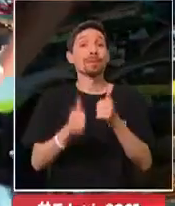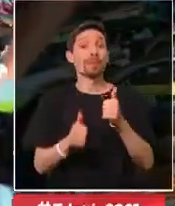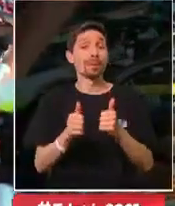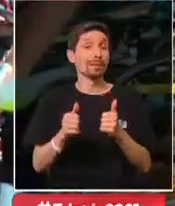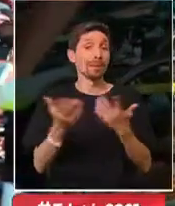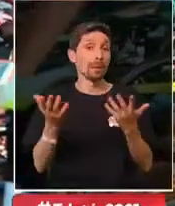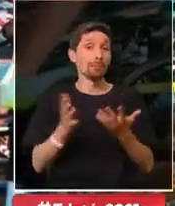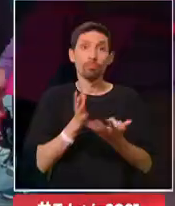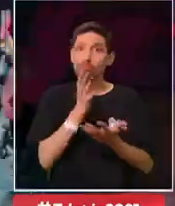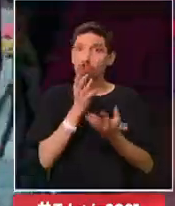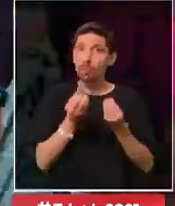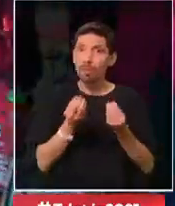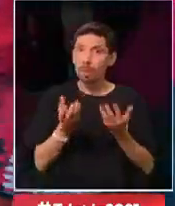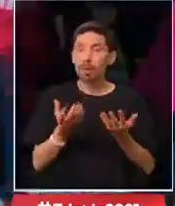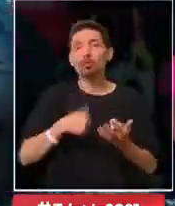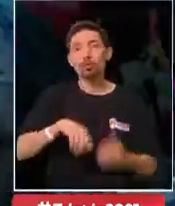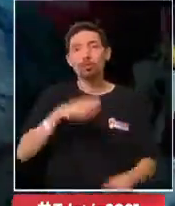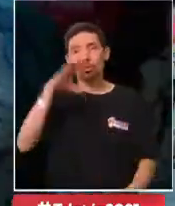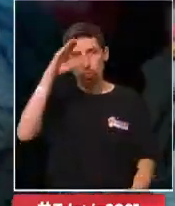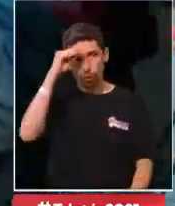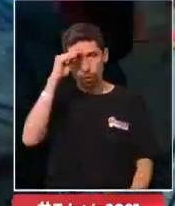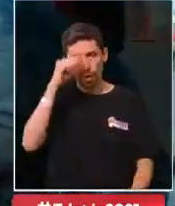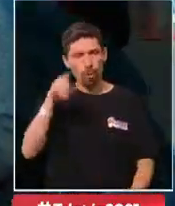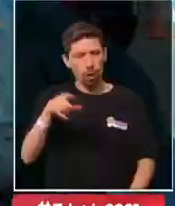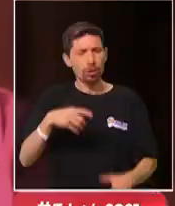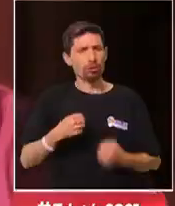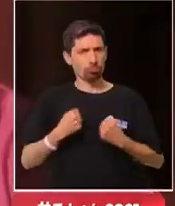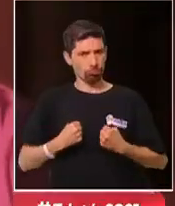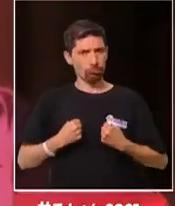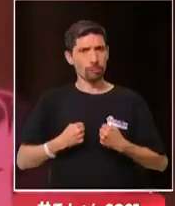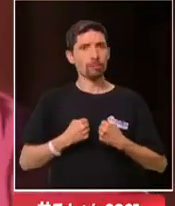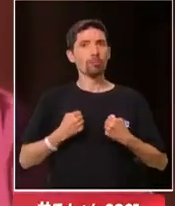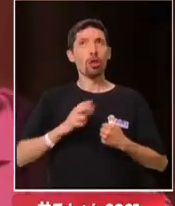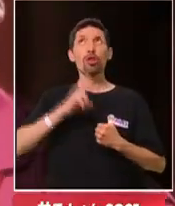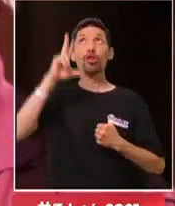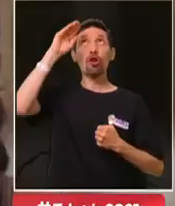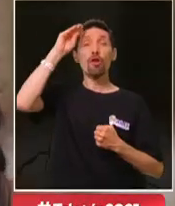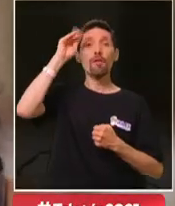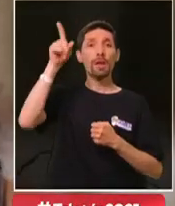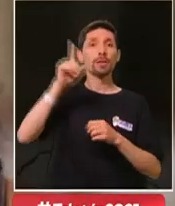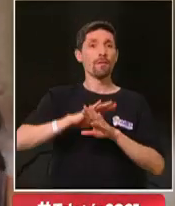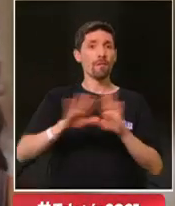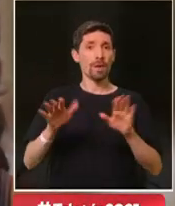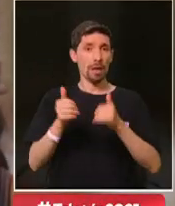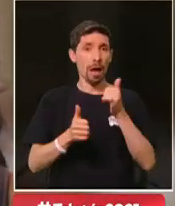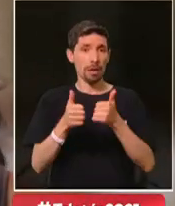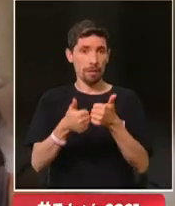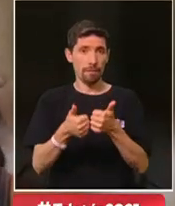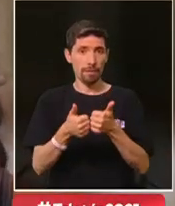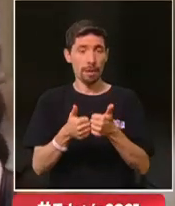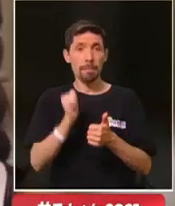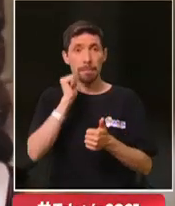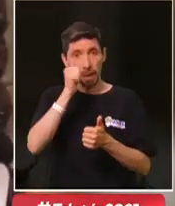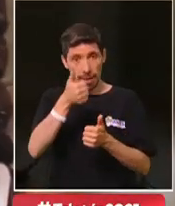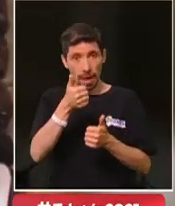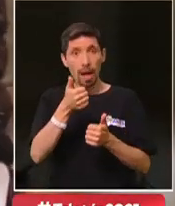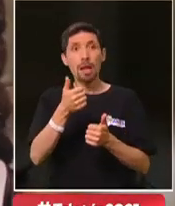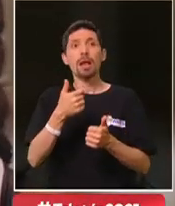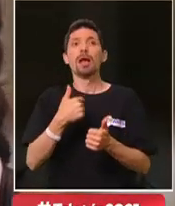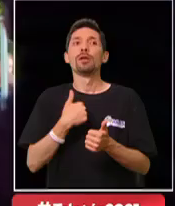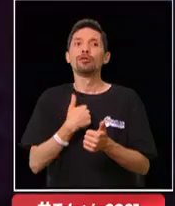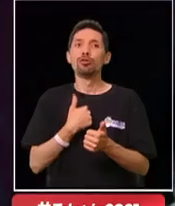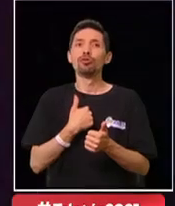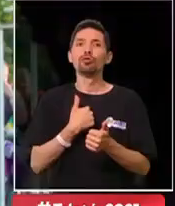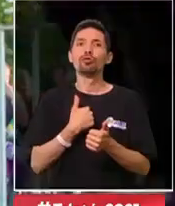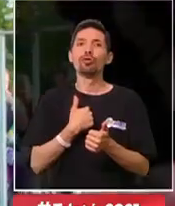sabemos qué va a pasar, pero confiamos en la garra que tiene ella y confiamos en Dios de que va a terminar la carrera bien. Mañana voy a marcar el paso de